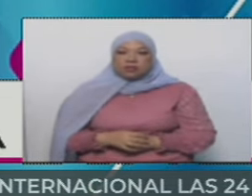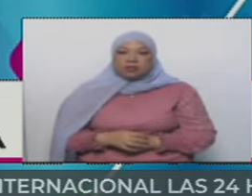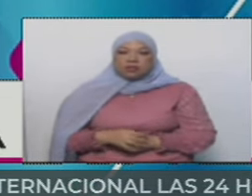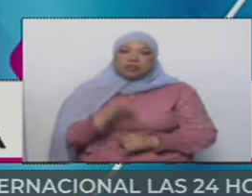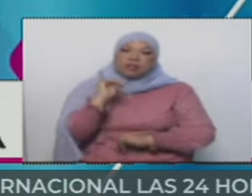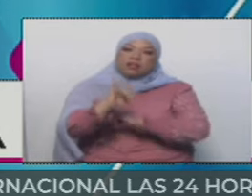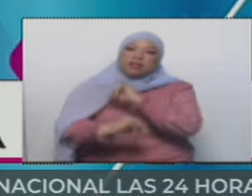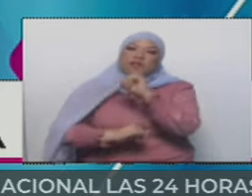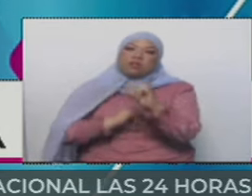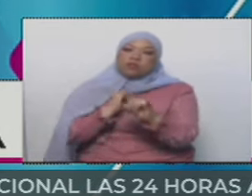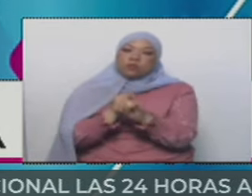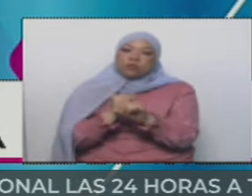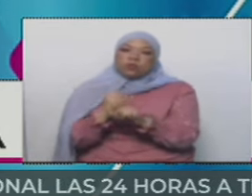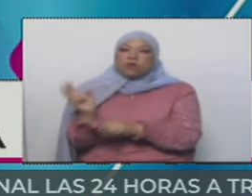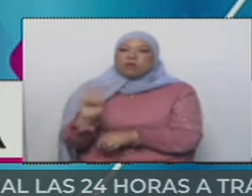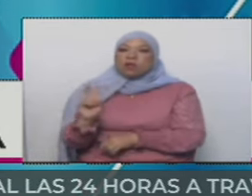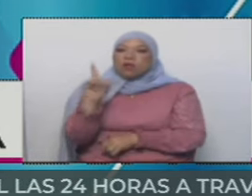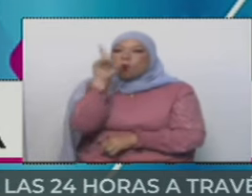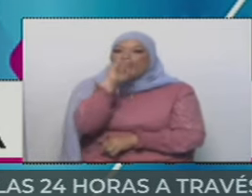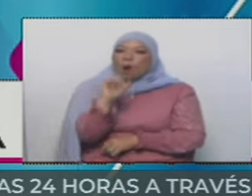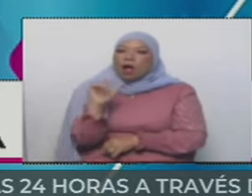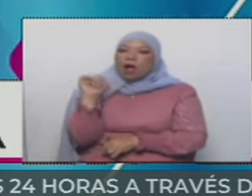internacionales Turquille y Venezuela por año.